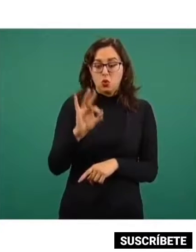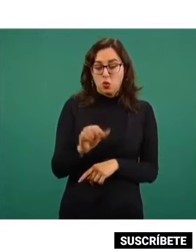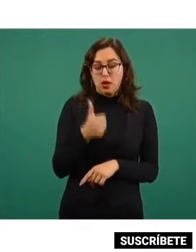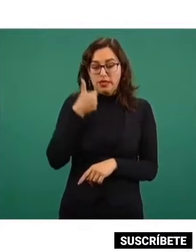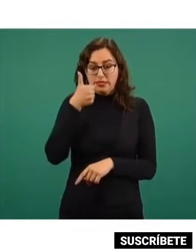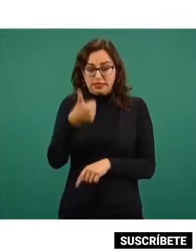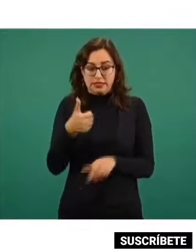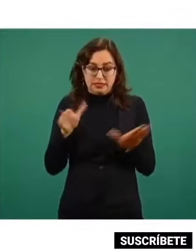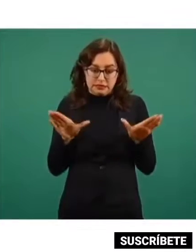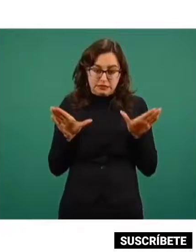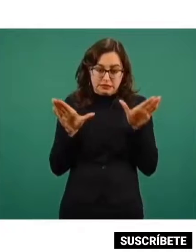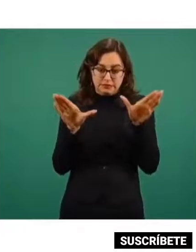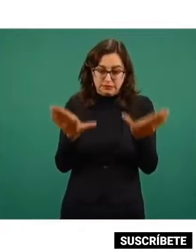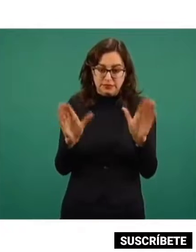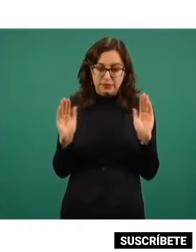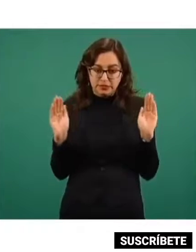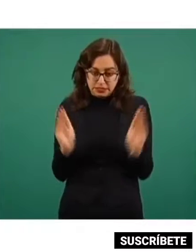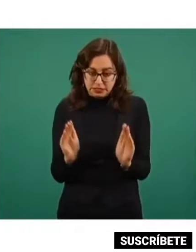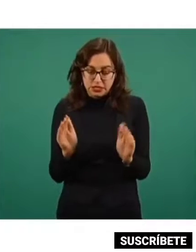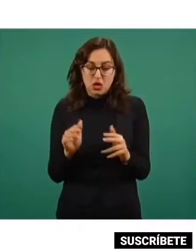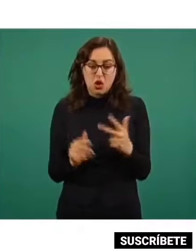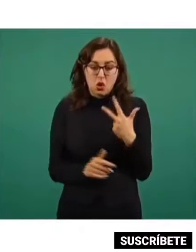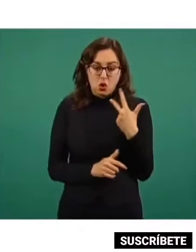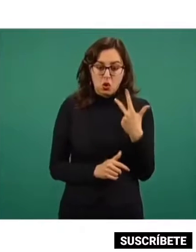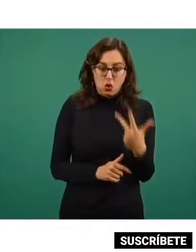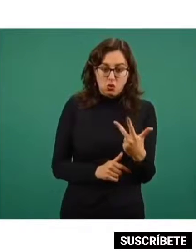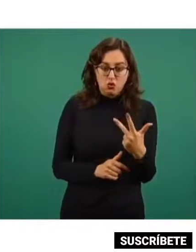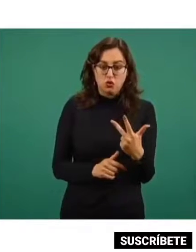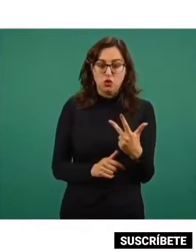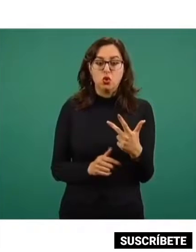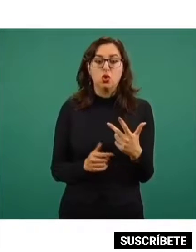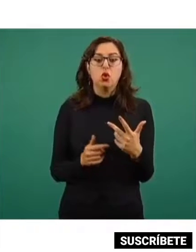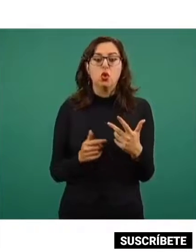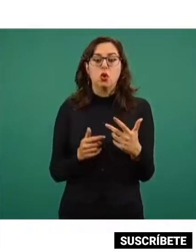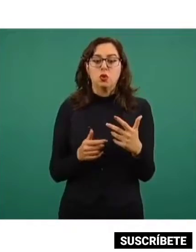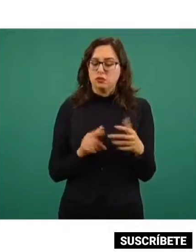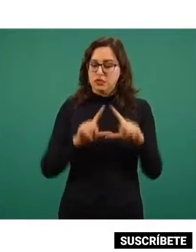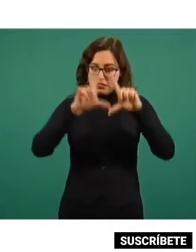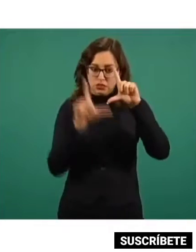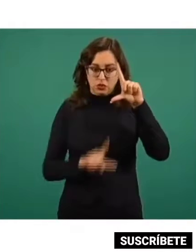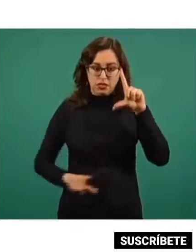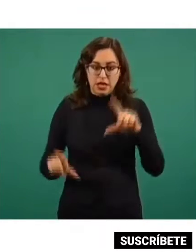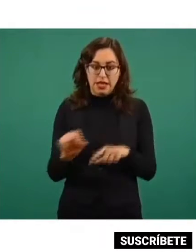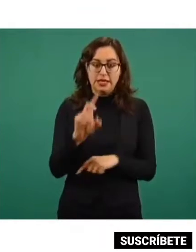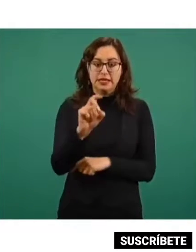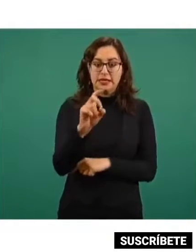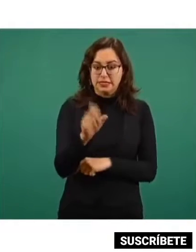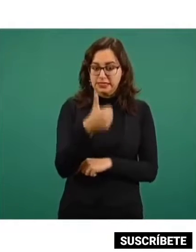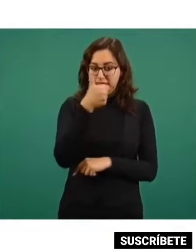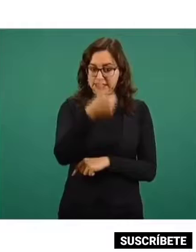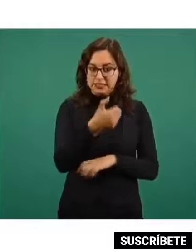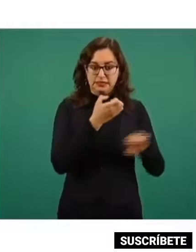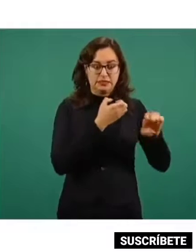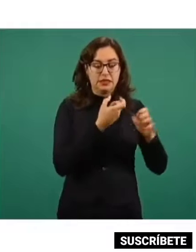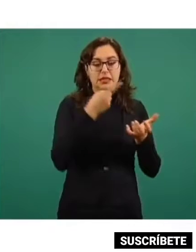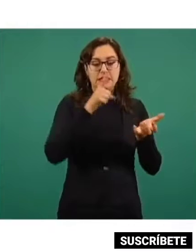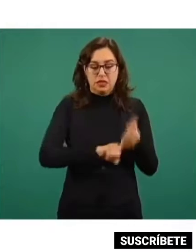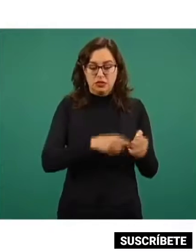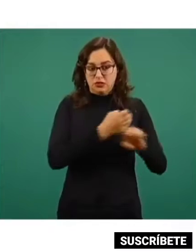ocho que están asignadas a estas rutas aéreas y 36 en el interior de la República. Tenemos